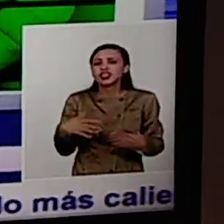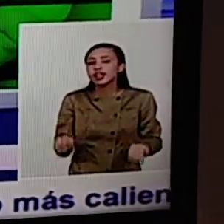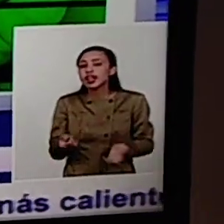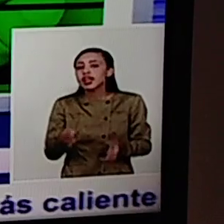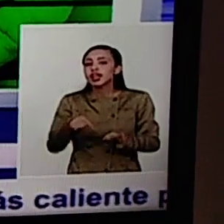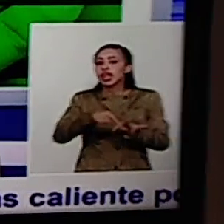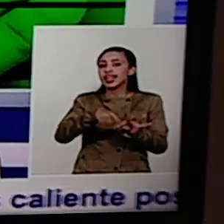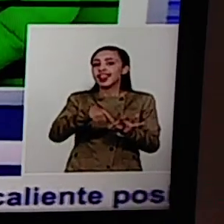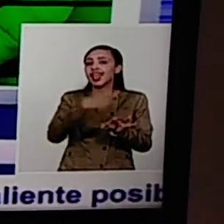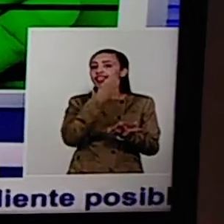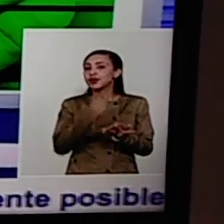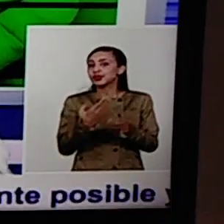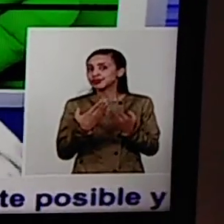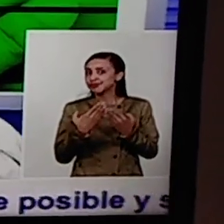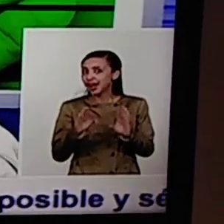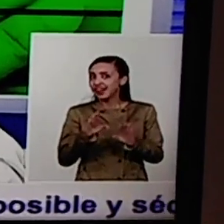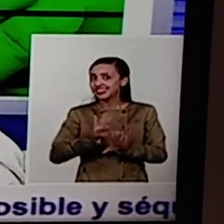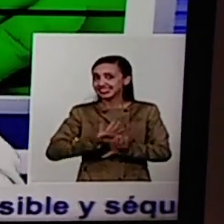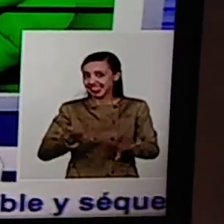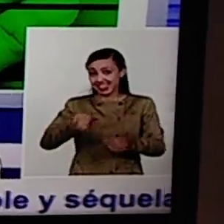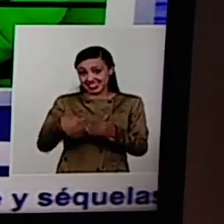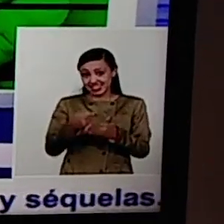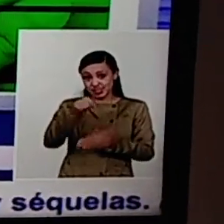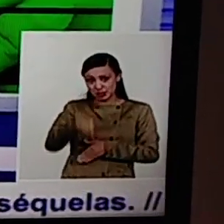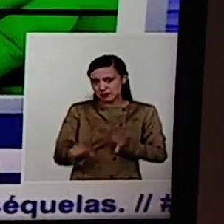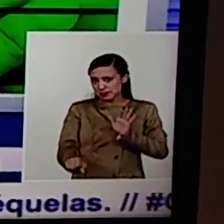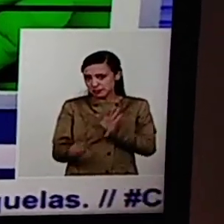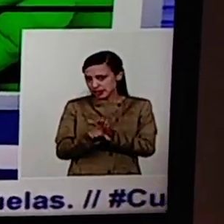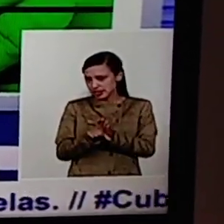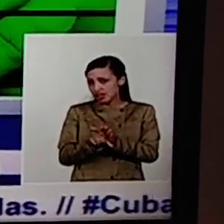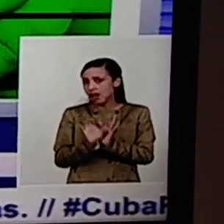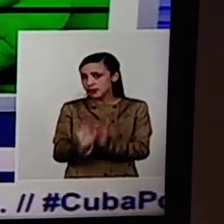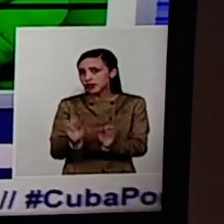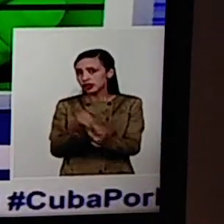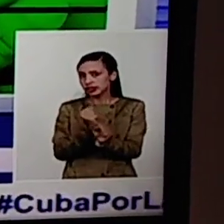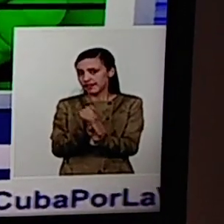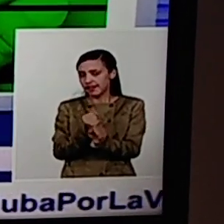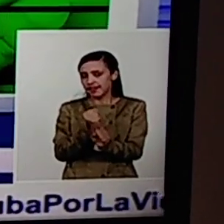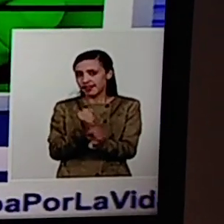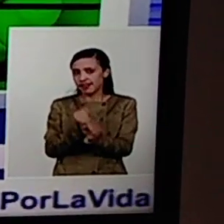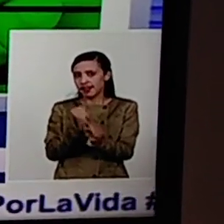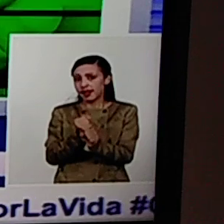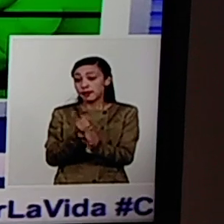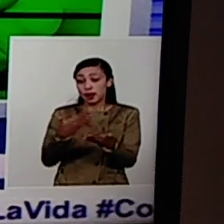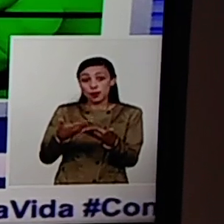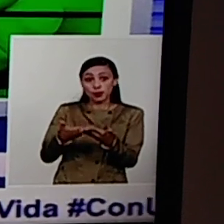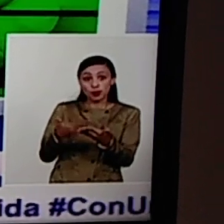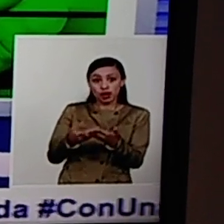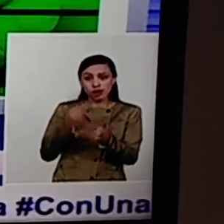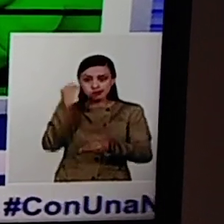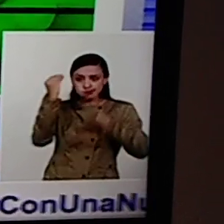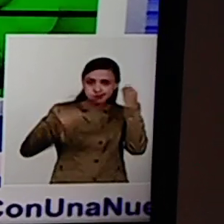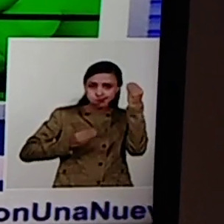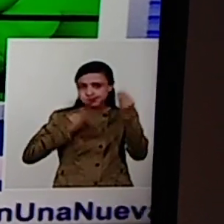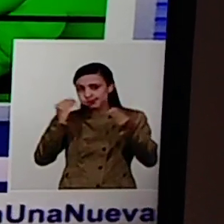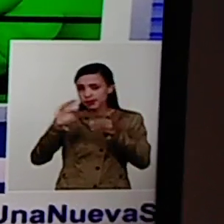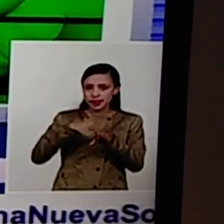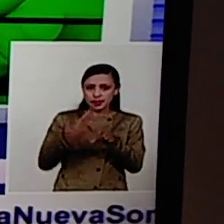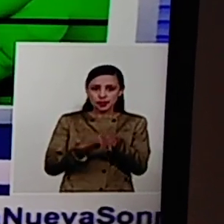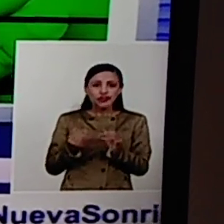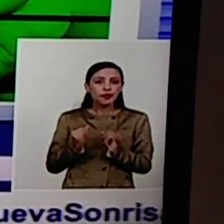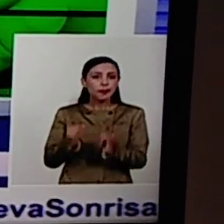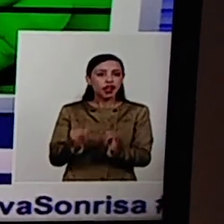de la Juventud, que comenzará sus primeros pasos desde el punto de vista de procesamiento, y ya próximamente las